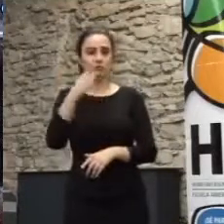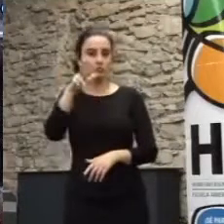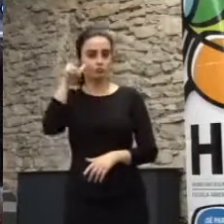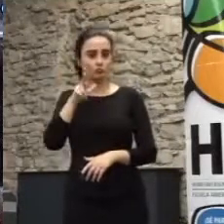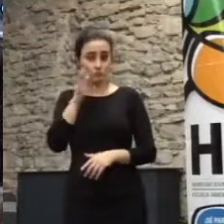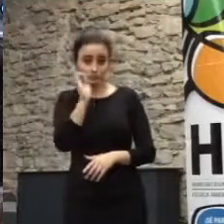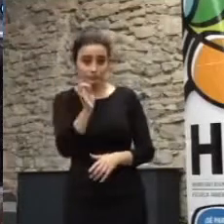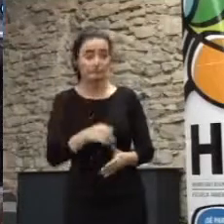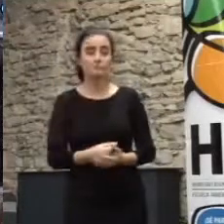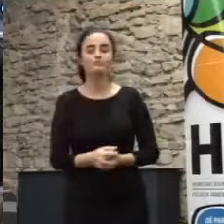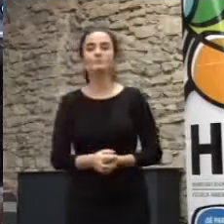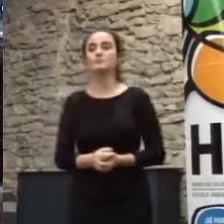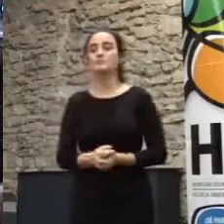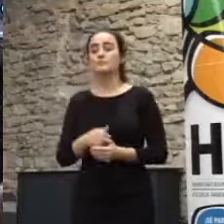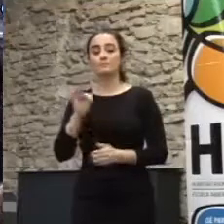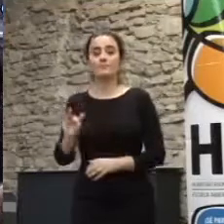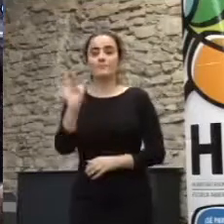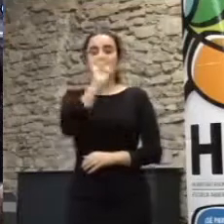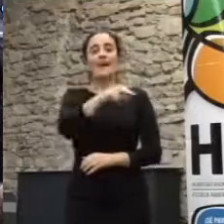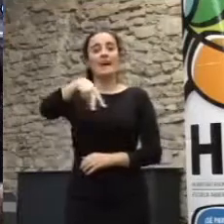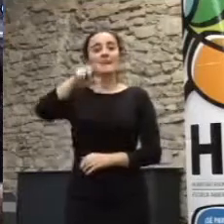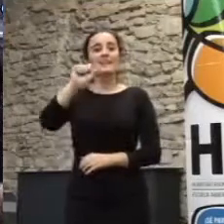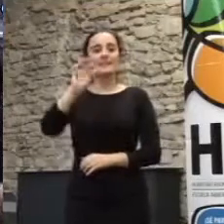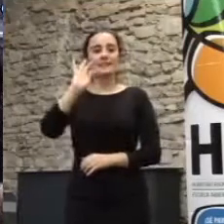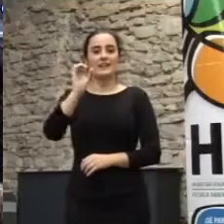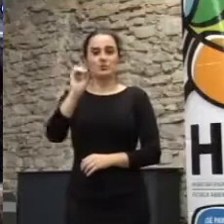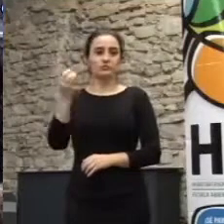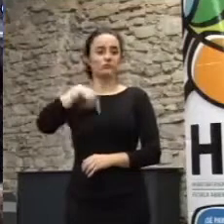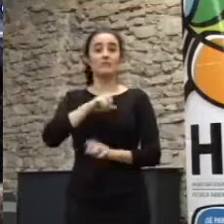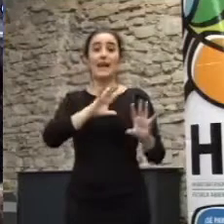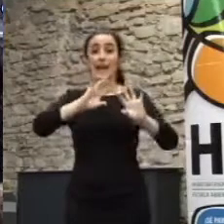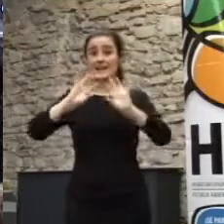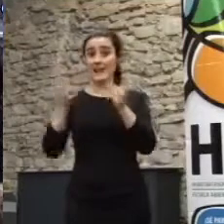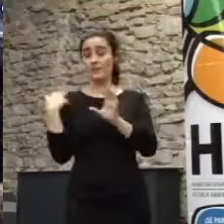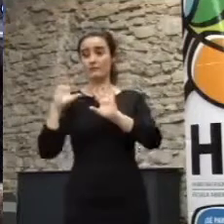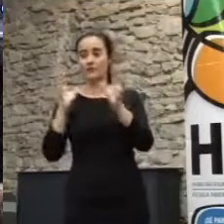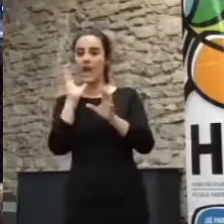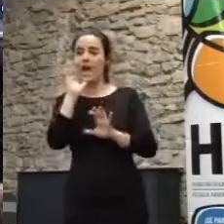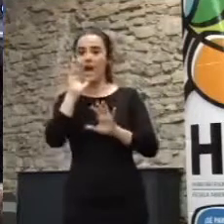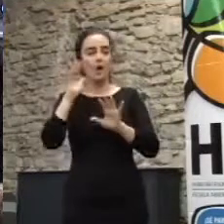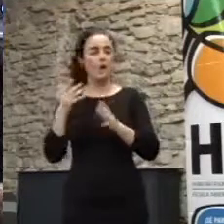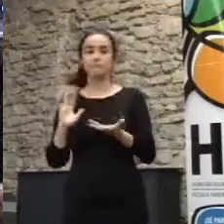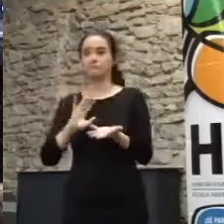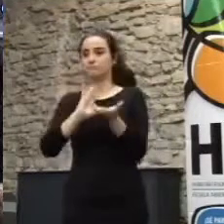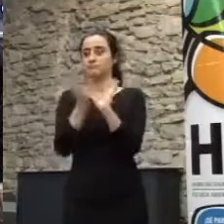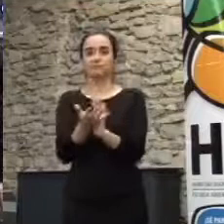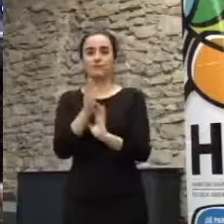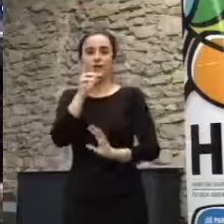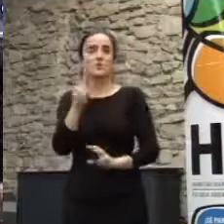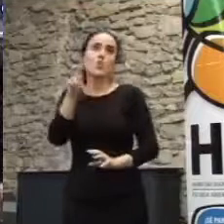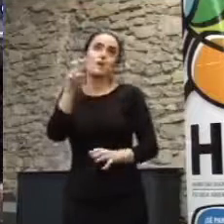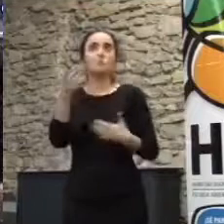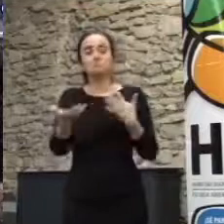ciudadanía. Nacho Gatón, saltamos de un medio radiofónico de toda la vida, ¿eh?, a un medio que, bueno, ya no es tan nuevo. El tema